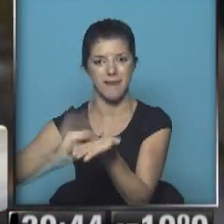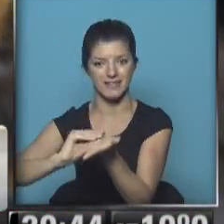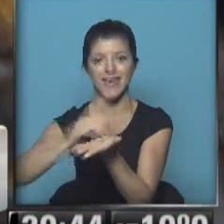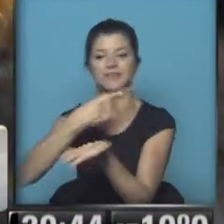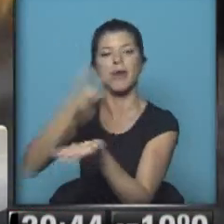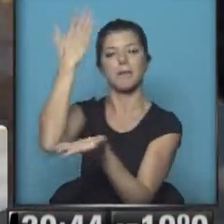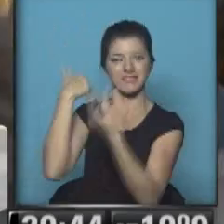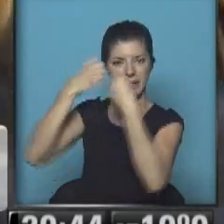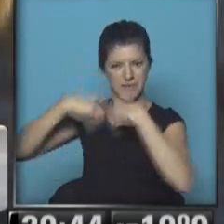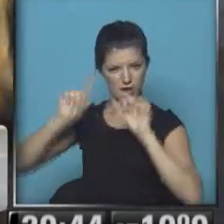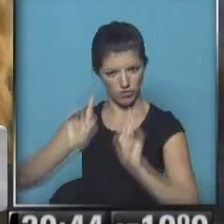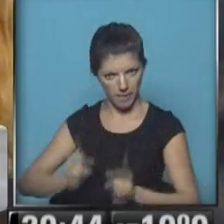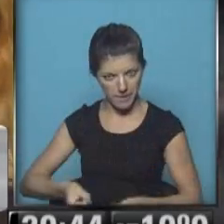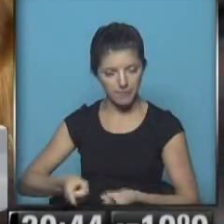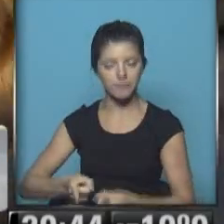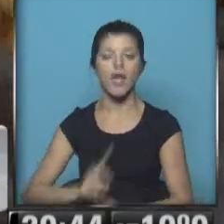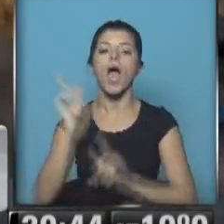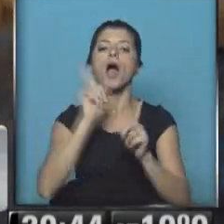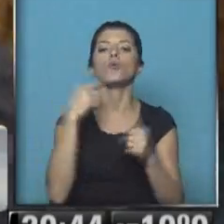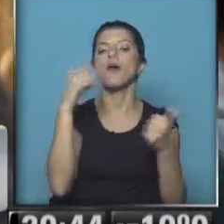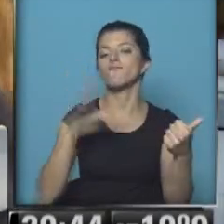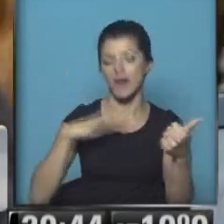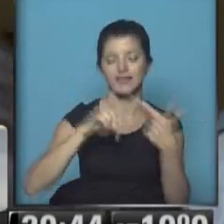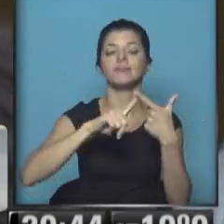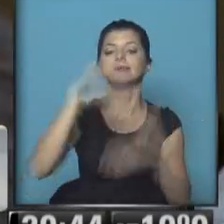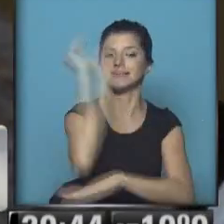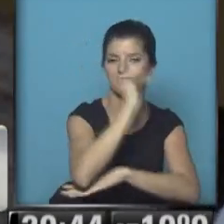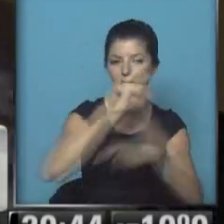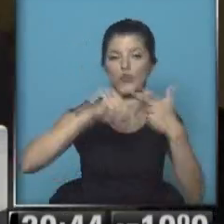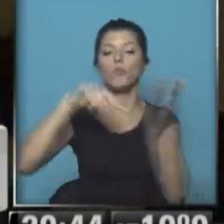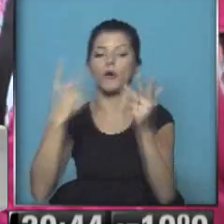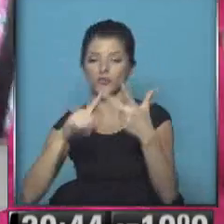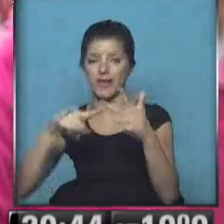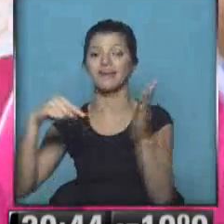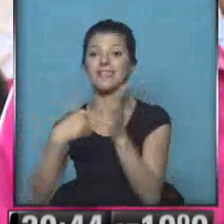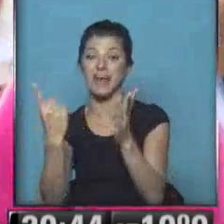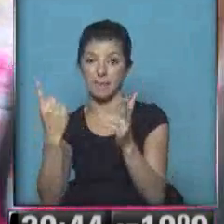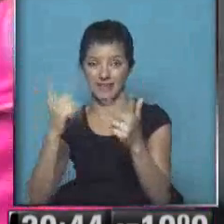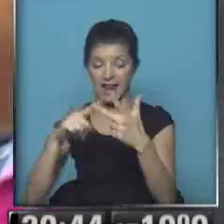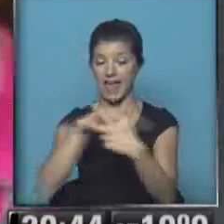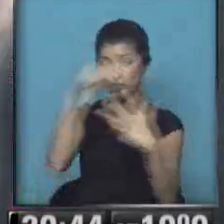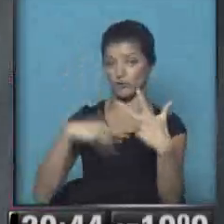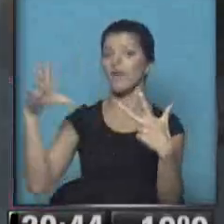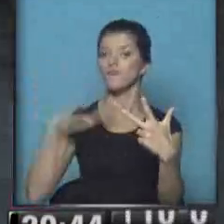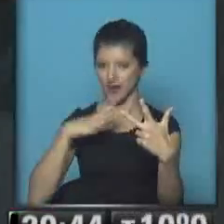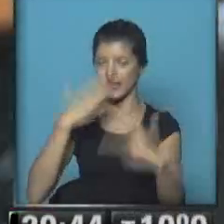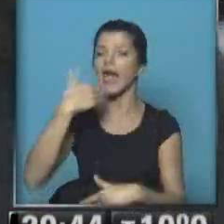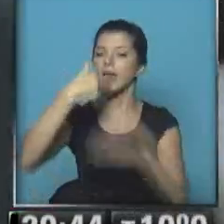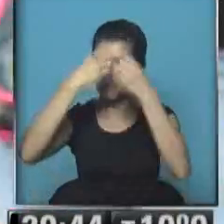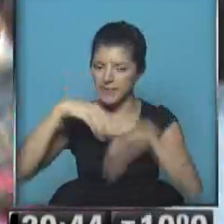semana pasada. Las excepciones son Santa Cruz, Buenos Aires y Capital Federal, que lo harán el 20 de